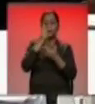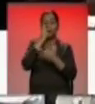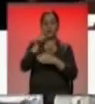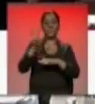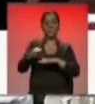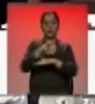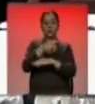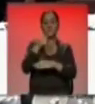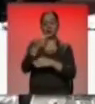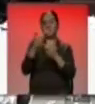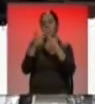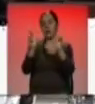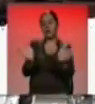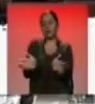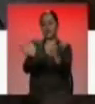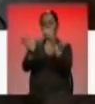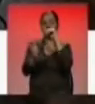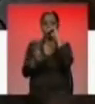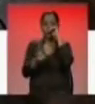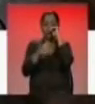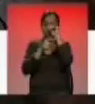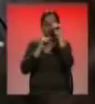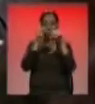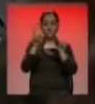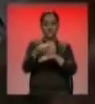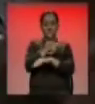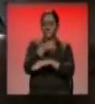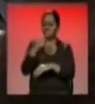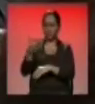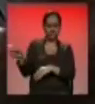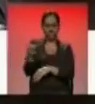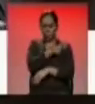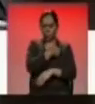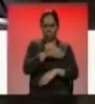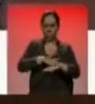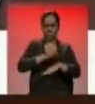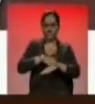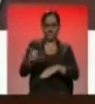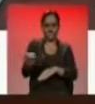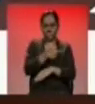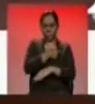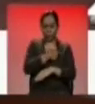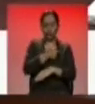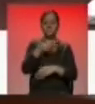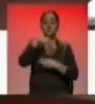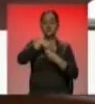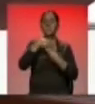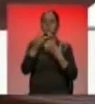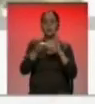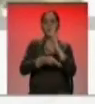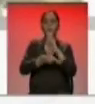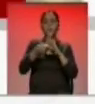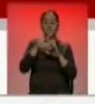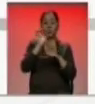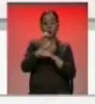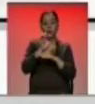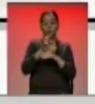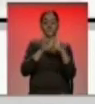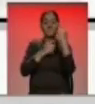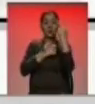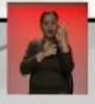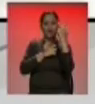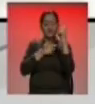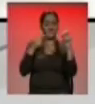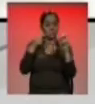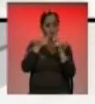Tibán Lombo. Zúñiga decidió acusar a todos los vinculados al caso de coimas en la empresa Petroecuador. 13 autores